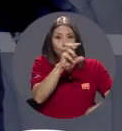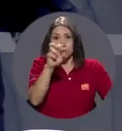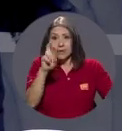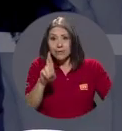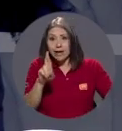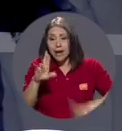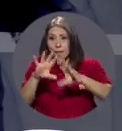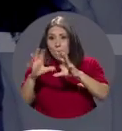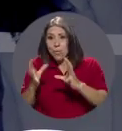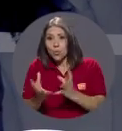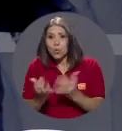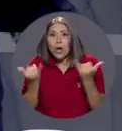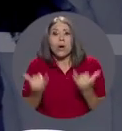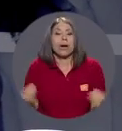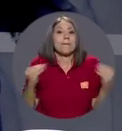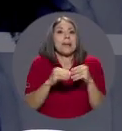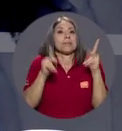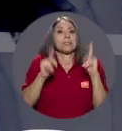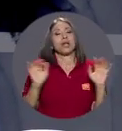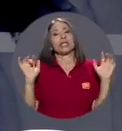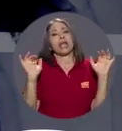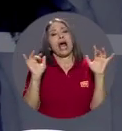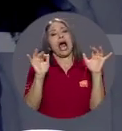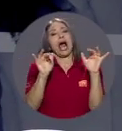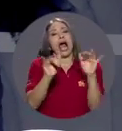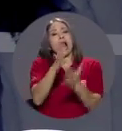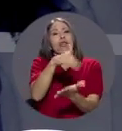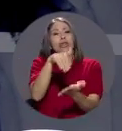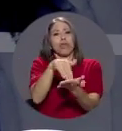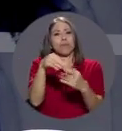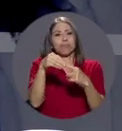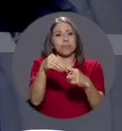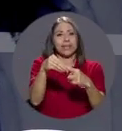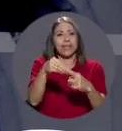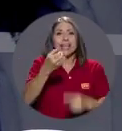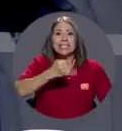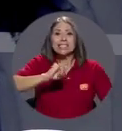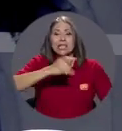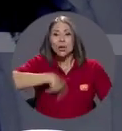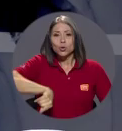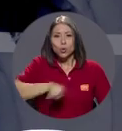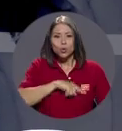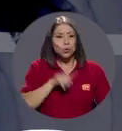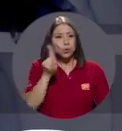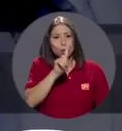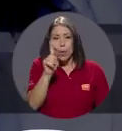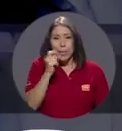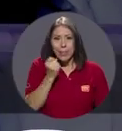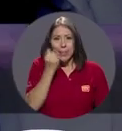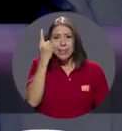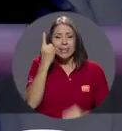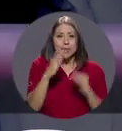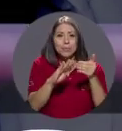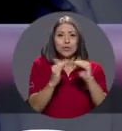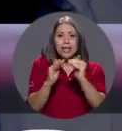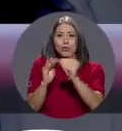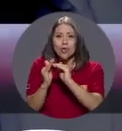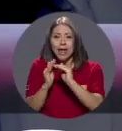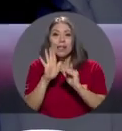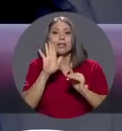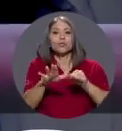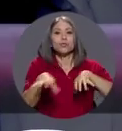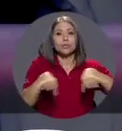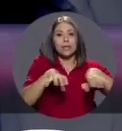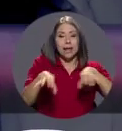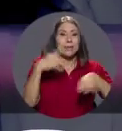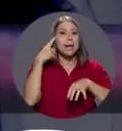cada vez somos sociedades más urbanizadas. Entonces, si no entendemos la ciudad y no